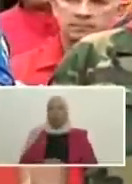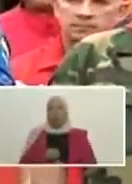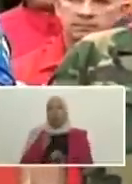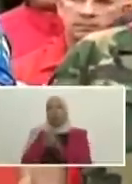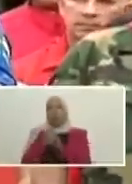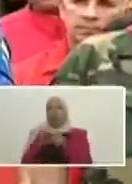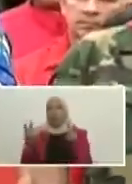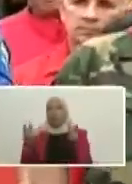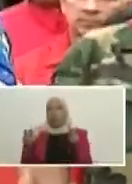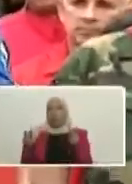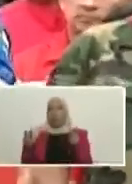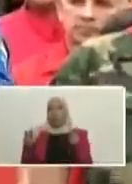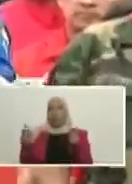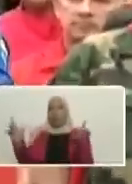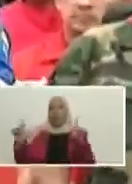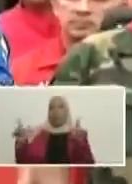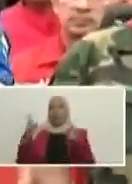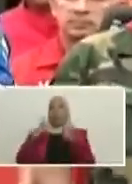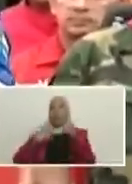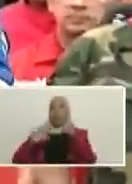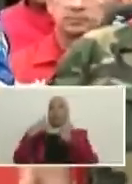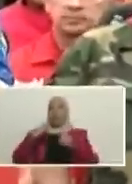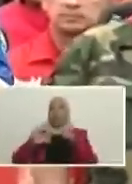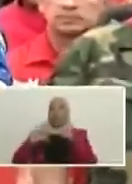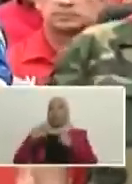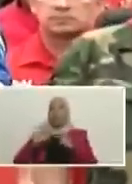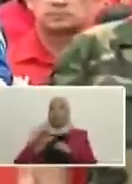ya era en colores,